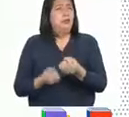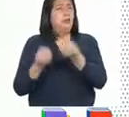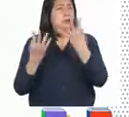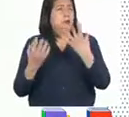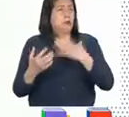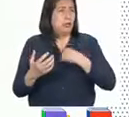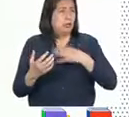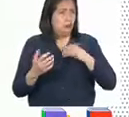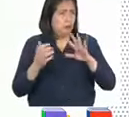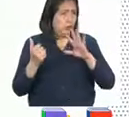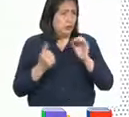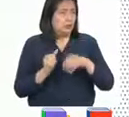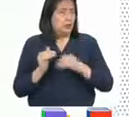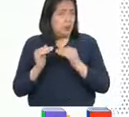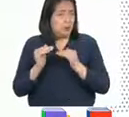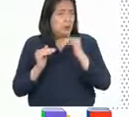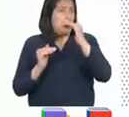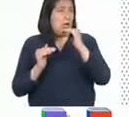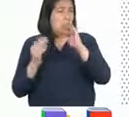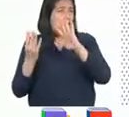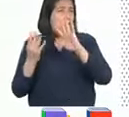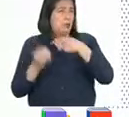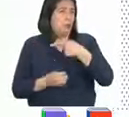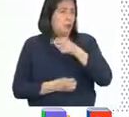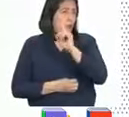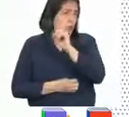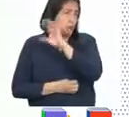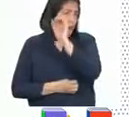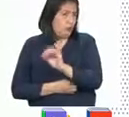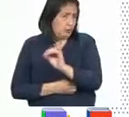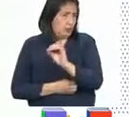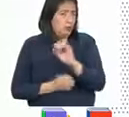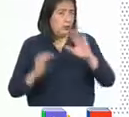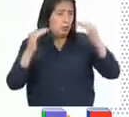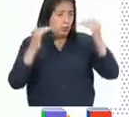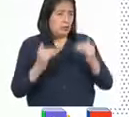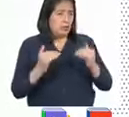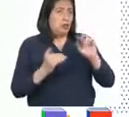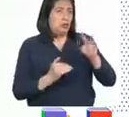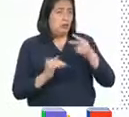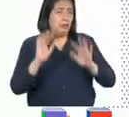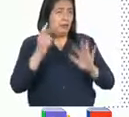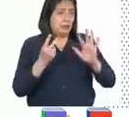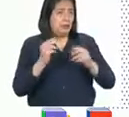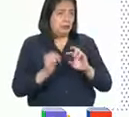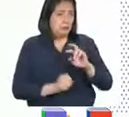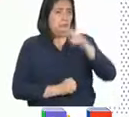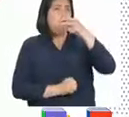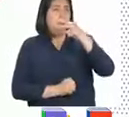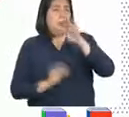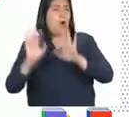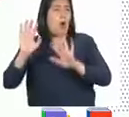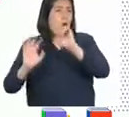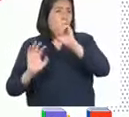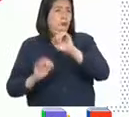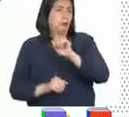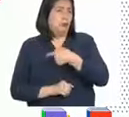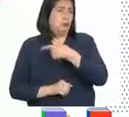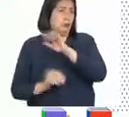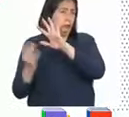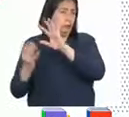personas de 60 a más años subió un poco al 9,1% y en el 2017 volvió a subir a